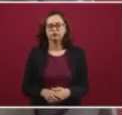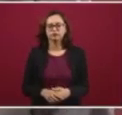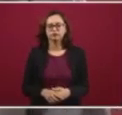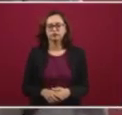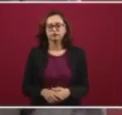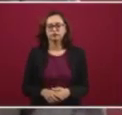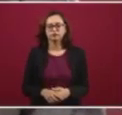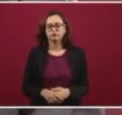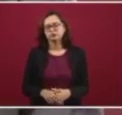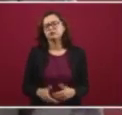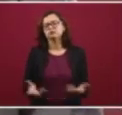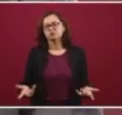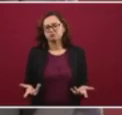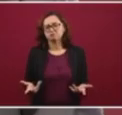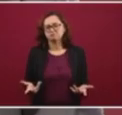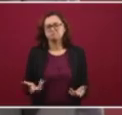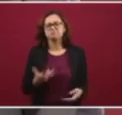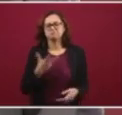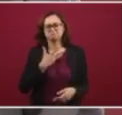su cabecera municipal,